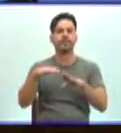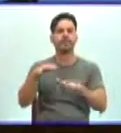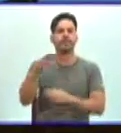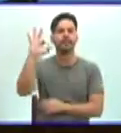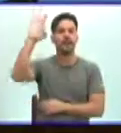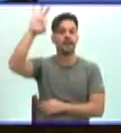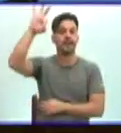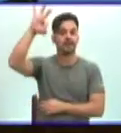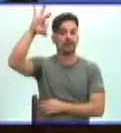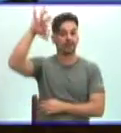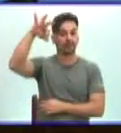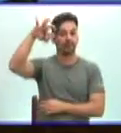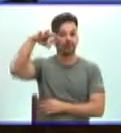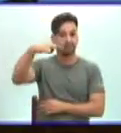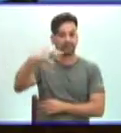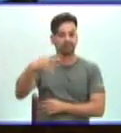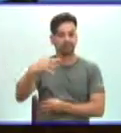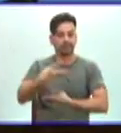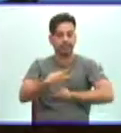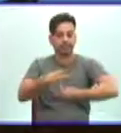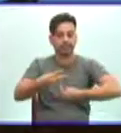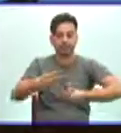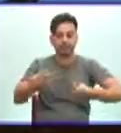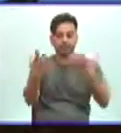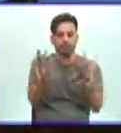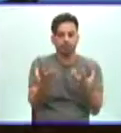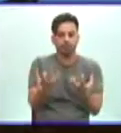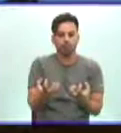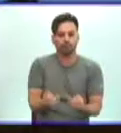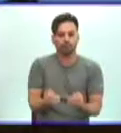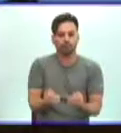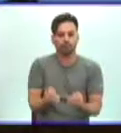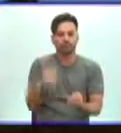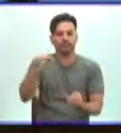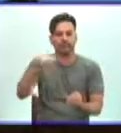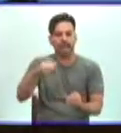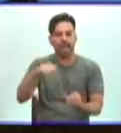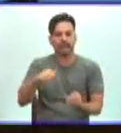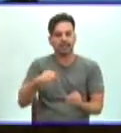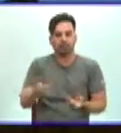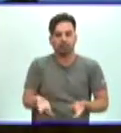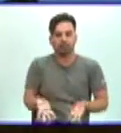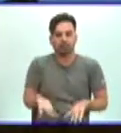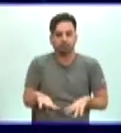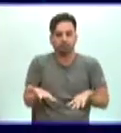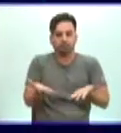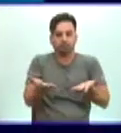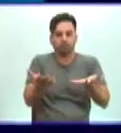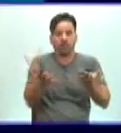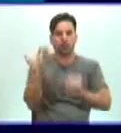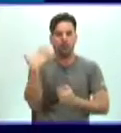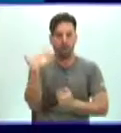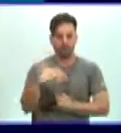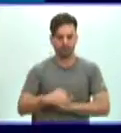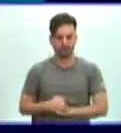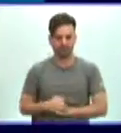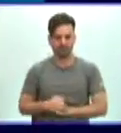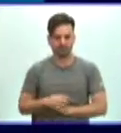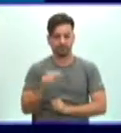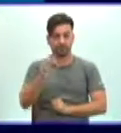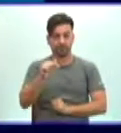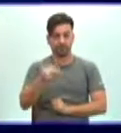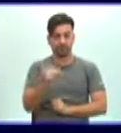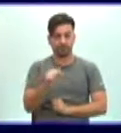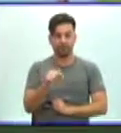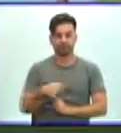superficie terrestre y ésta, al calentarse, irradia energía en forma de calor. La presión atmosférica